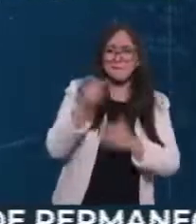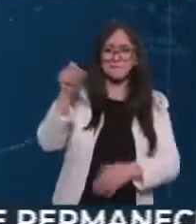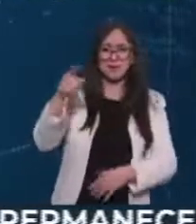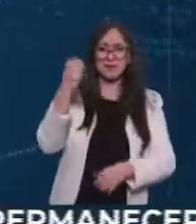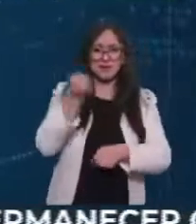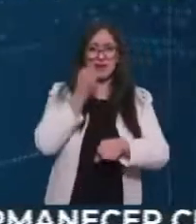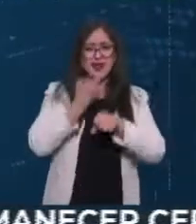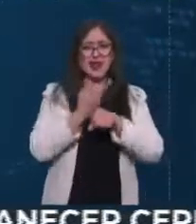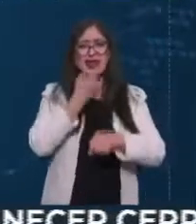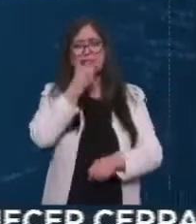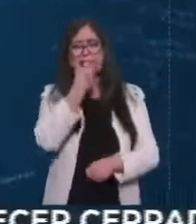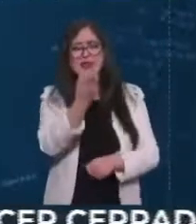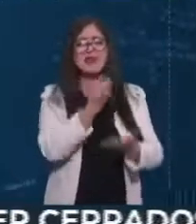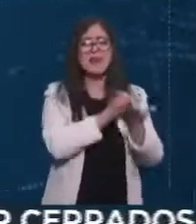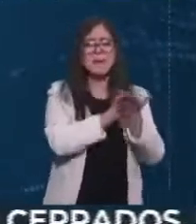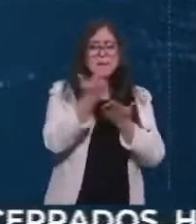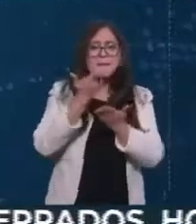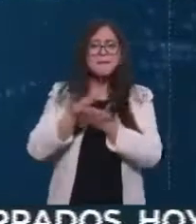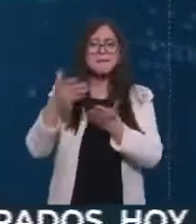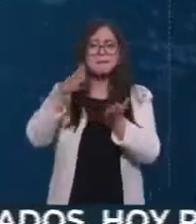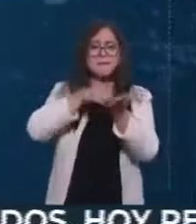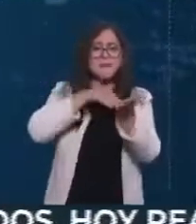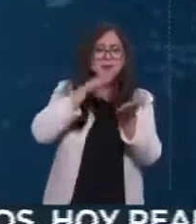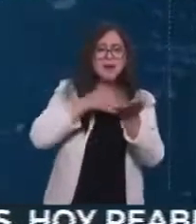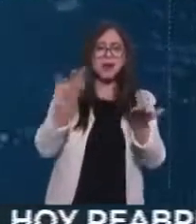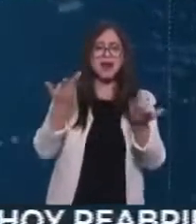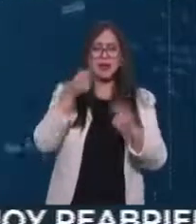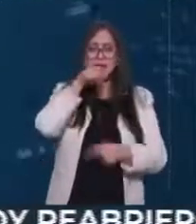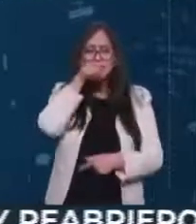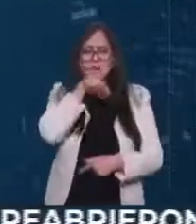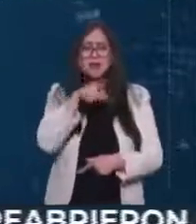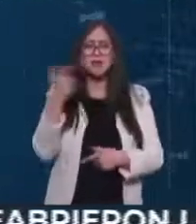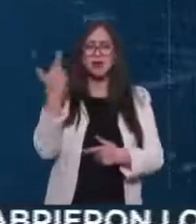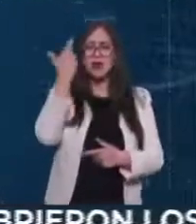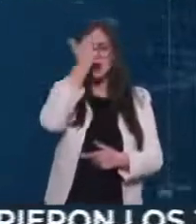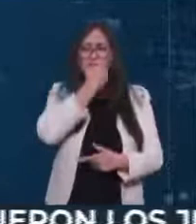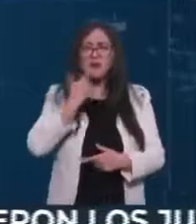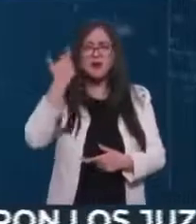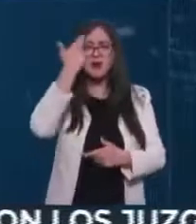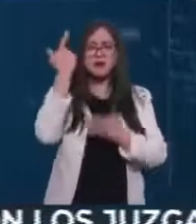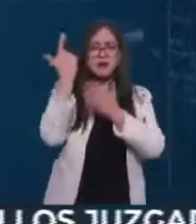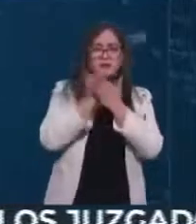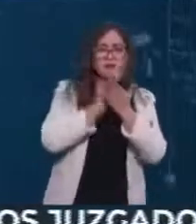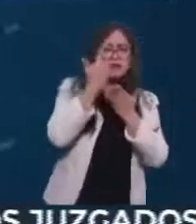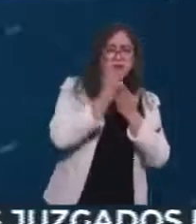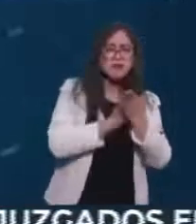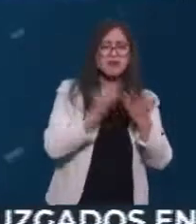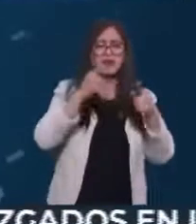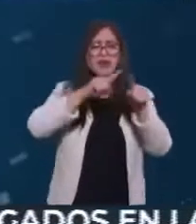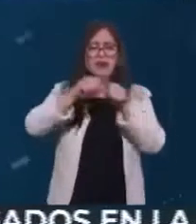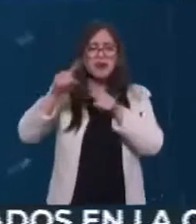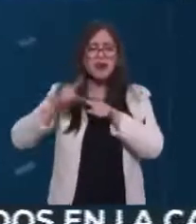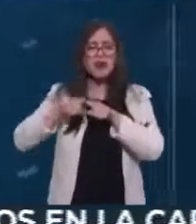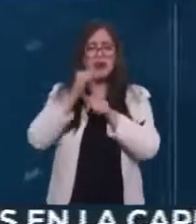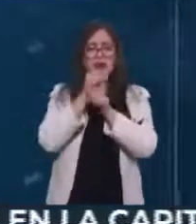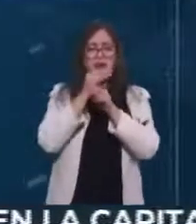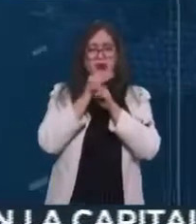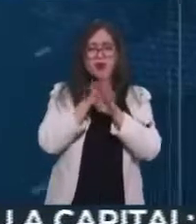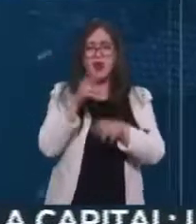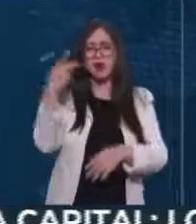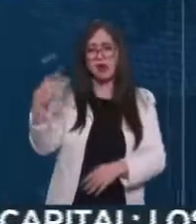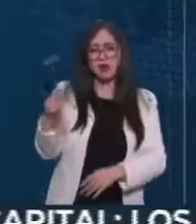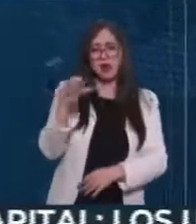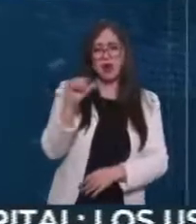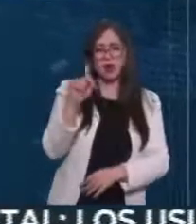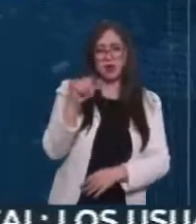salió a decir que entregaron expedientes, que incluso se hicieron observaciones sobre las mismas observaciones de la auditoría.